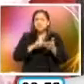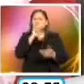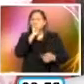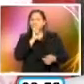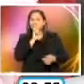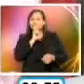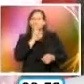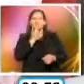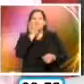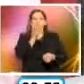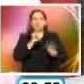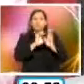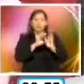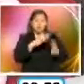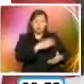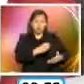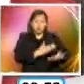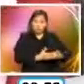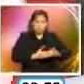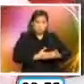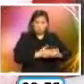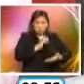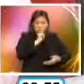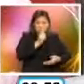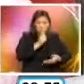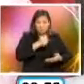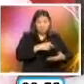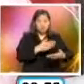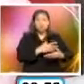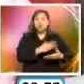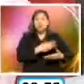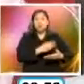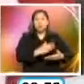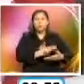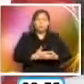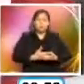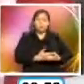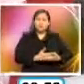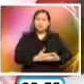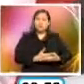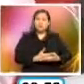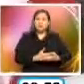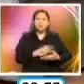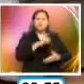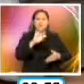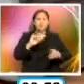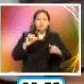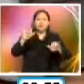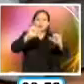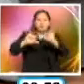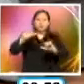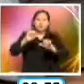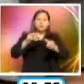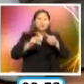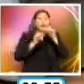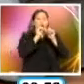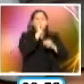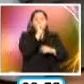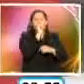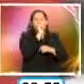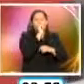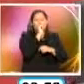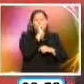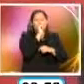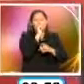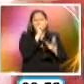que si no amamantamos, bueno, no amamantan a los bebés, Ajá. pues, y de repente son como niños de fórmula, ¿no? Dicen, pues es que van a tener, seguramente va